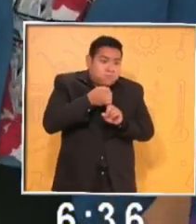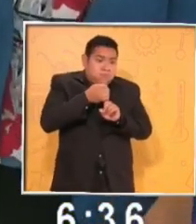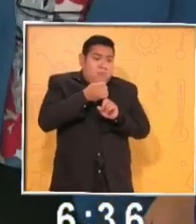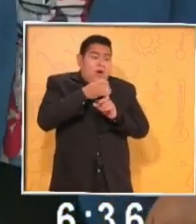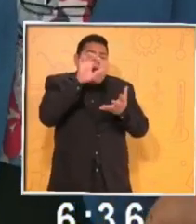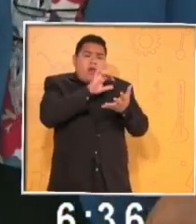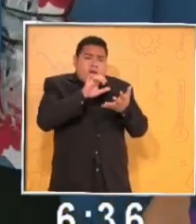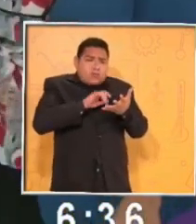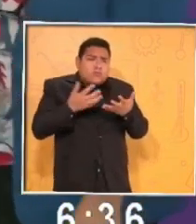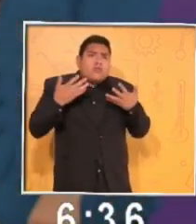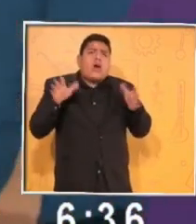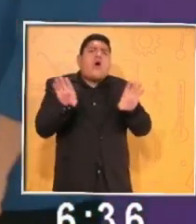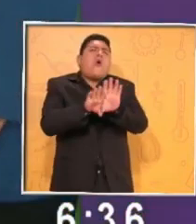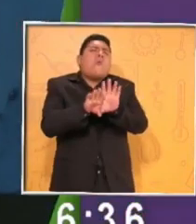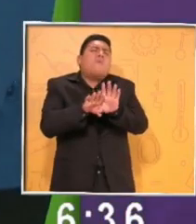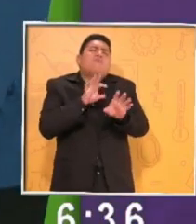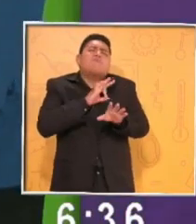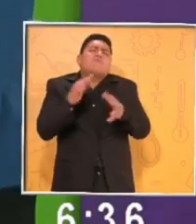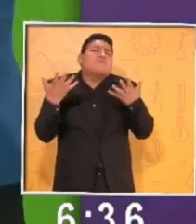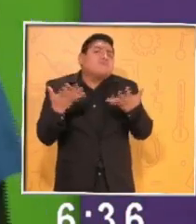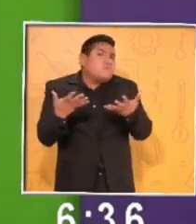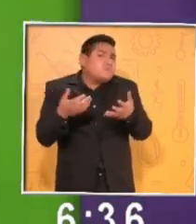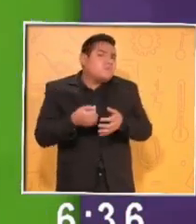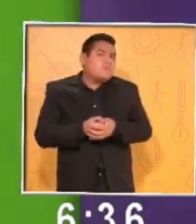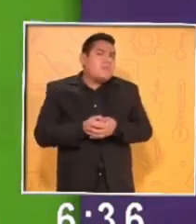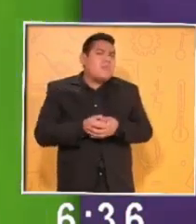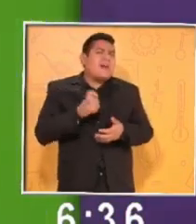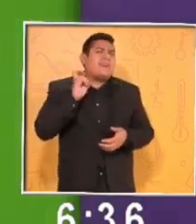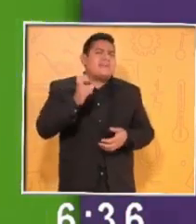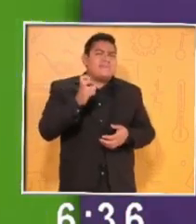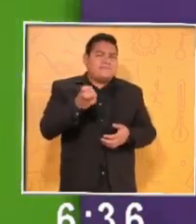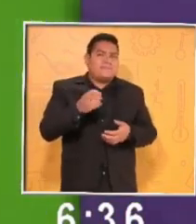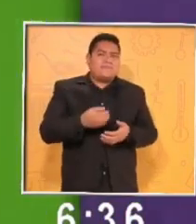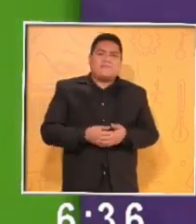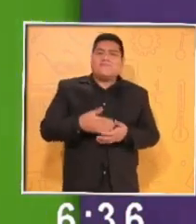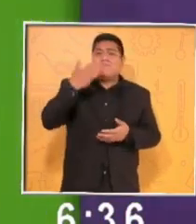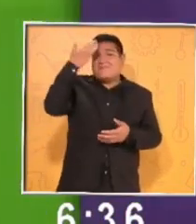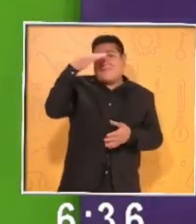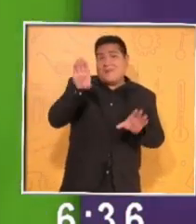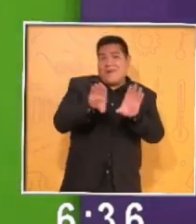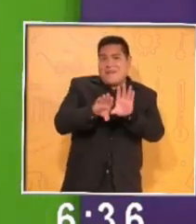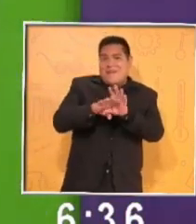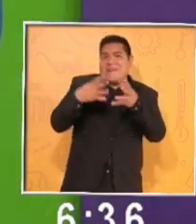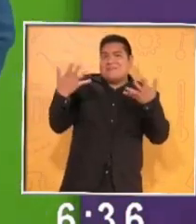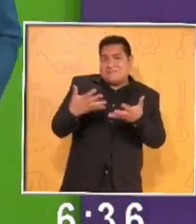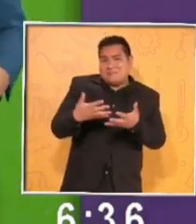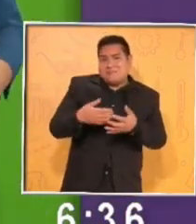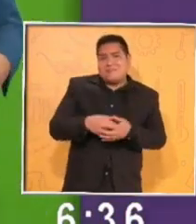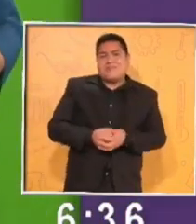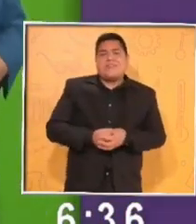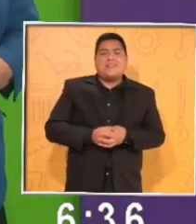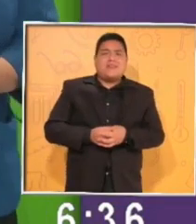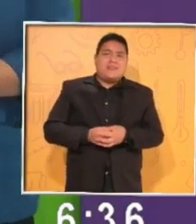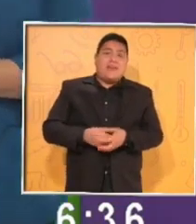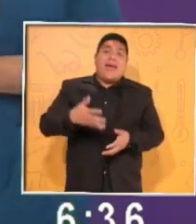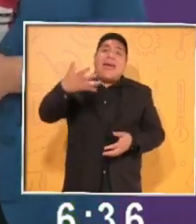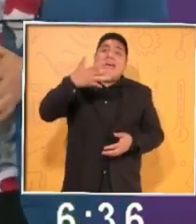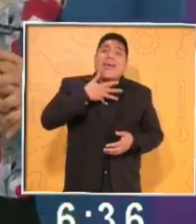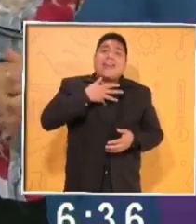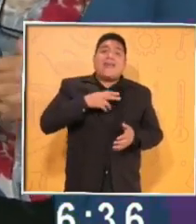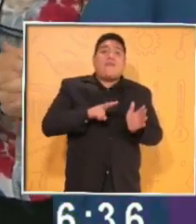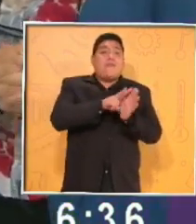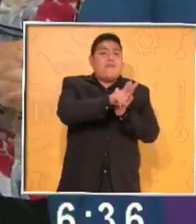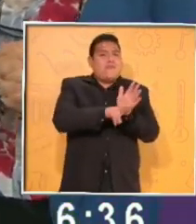qué manera lo hacemos? Para esto, para saber cómo convencer a una persona, tenemos un video